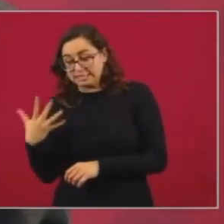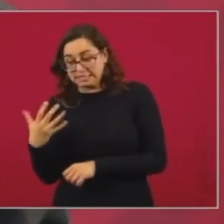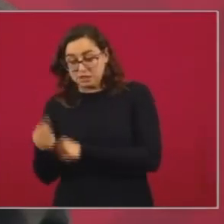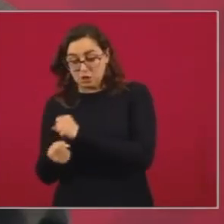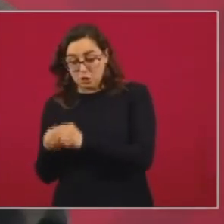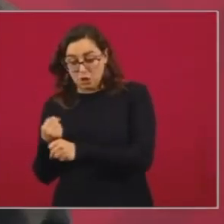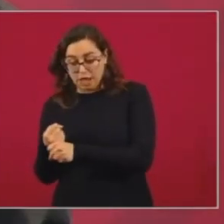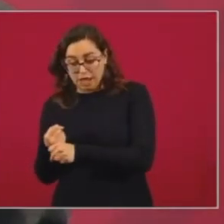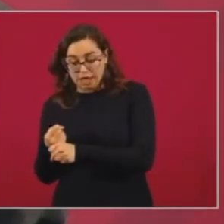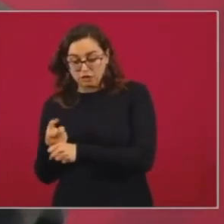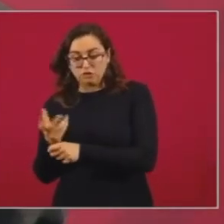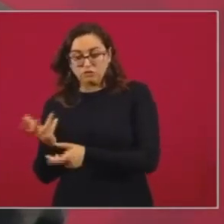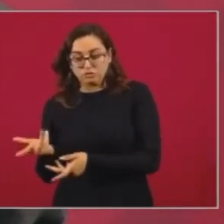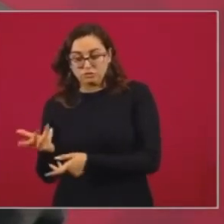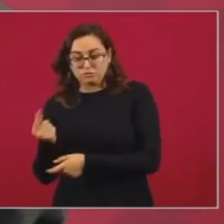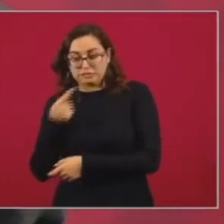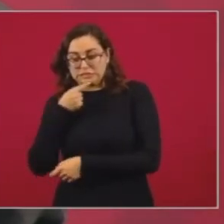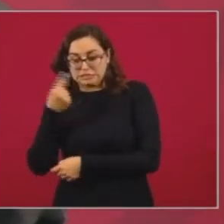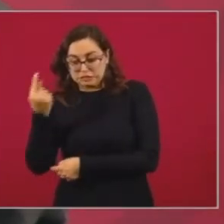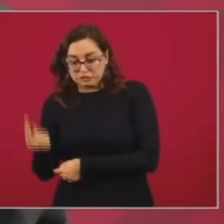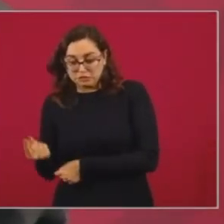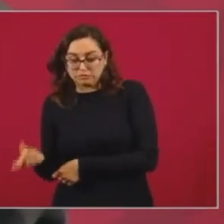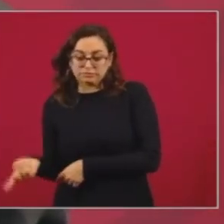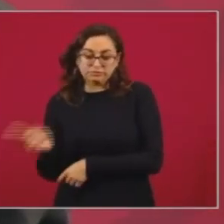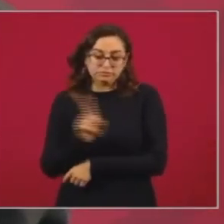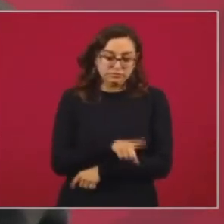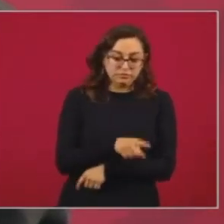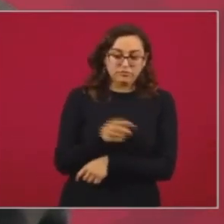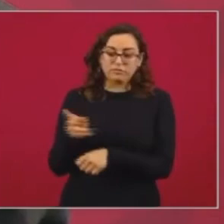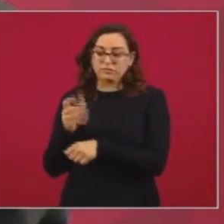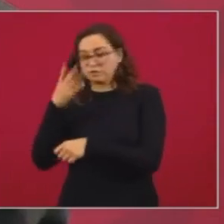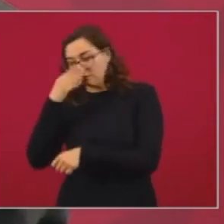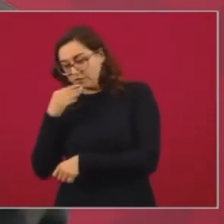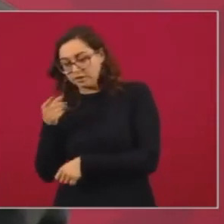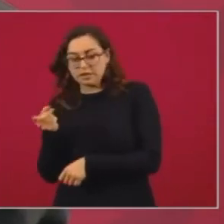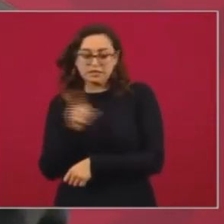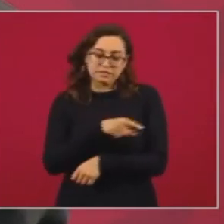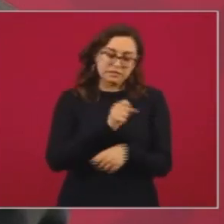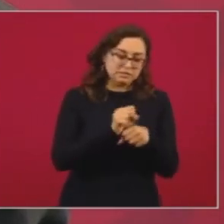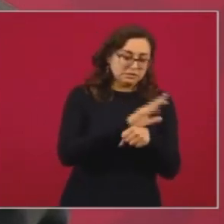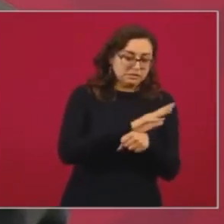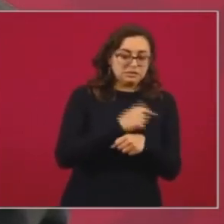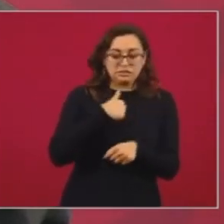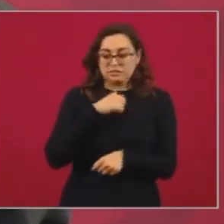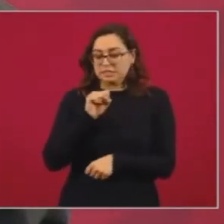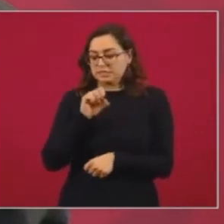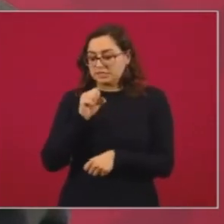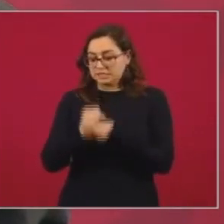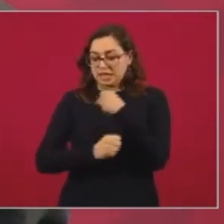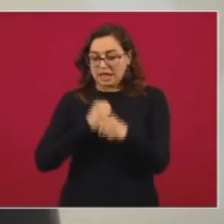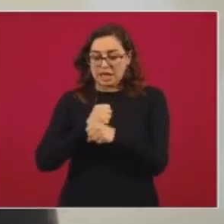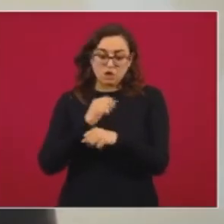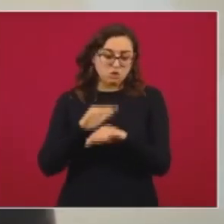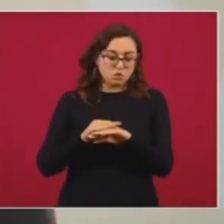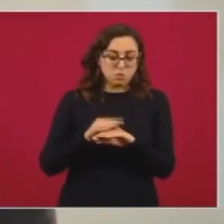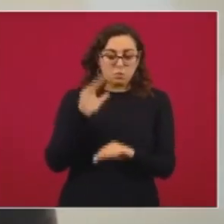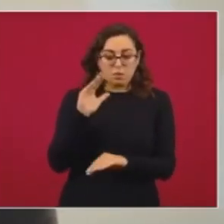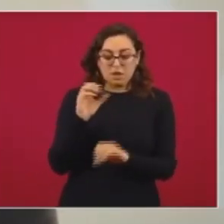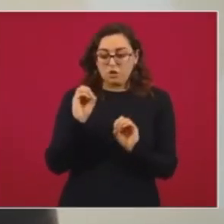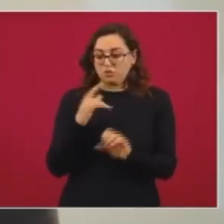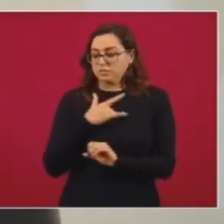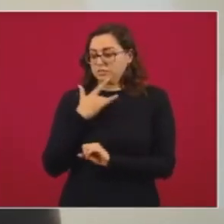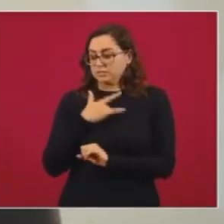ambas enfermedades tengo más de 60 años, o tengo una enfermedad que me produce una disminución de mi